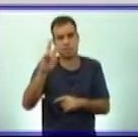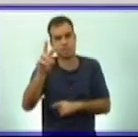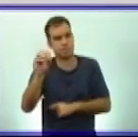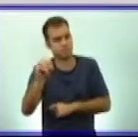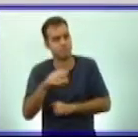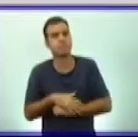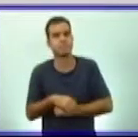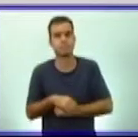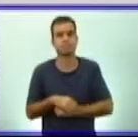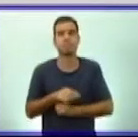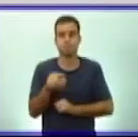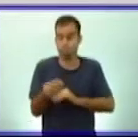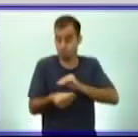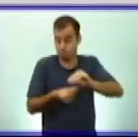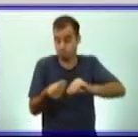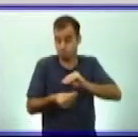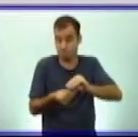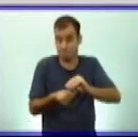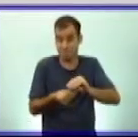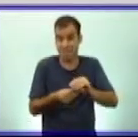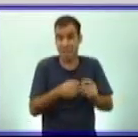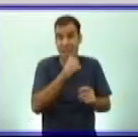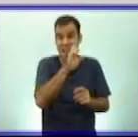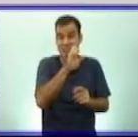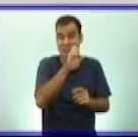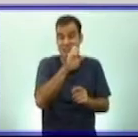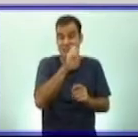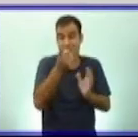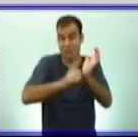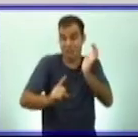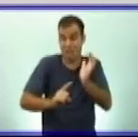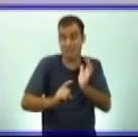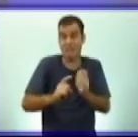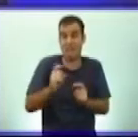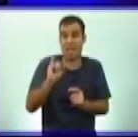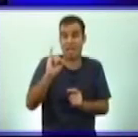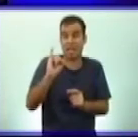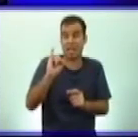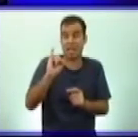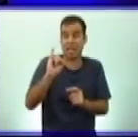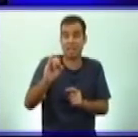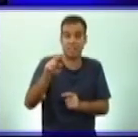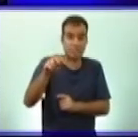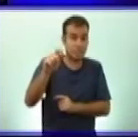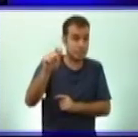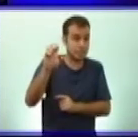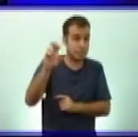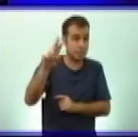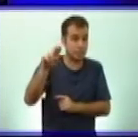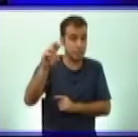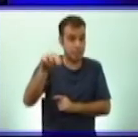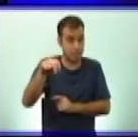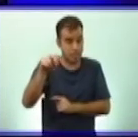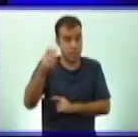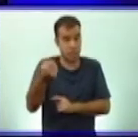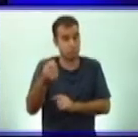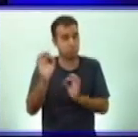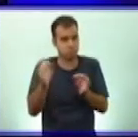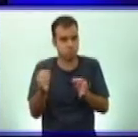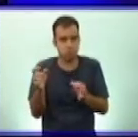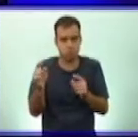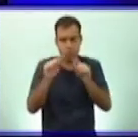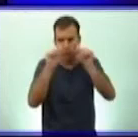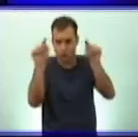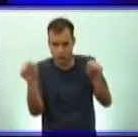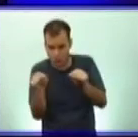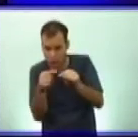campo electromagnético en energía interna y están múltiples aplicaciones de los circuitos en función de estos